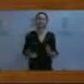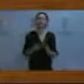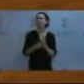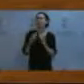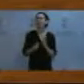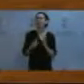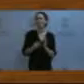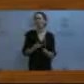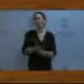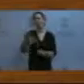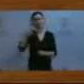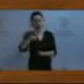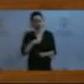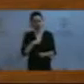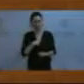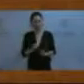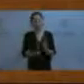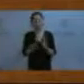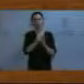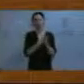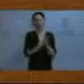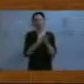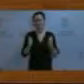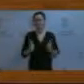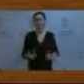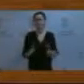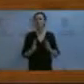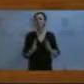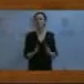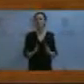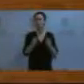jurídico incorporados en esas organizaciones colegiales que pueden